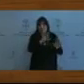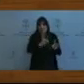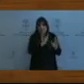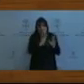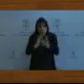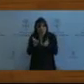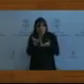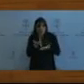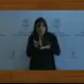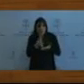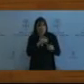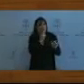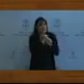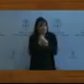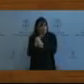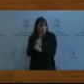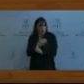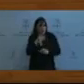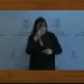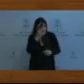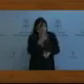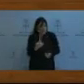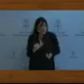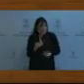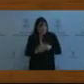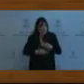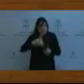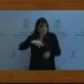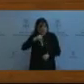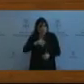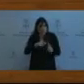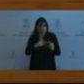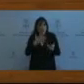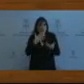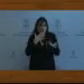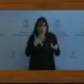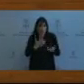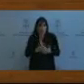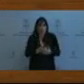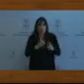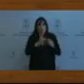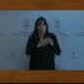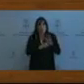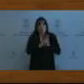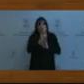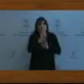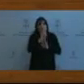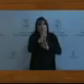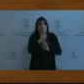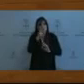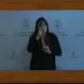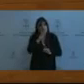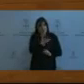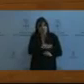desarrollados en Asturias. Por ejemplo, el Grupo de Desarrollo Rural del Camín Real de la Mesa, que ustedes saben que gestiona